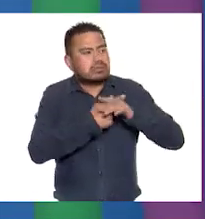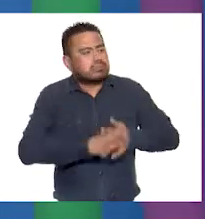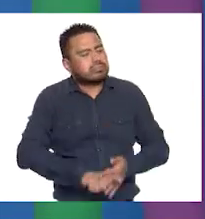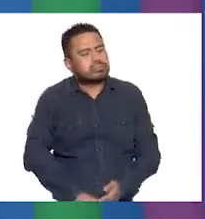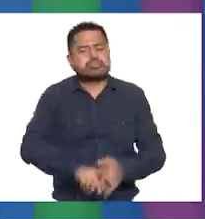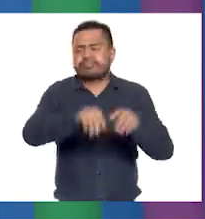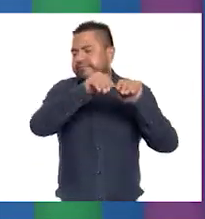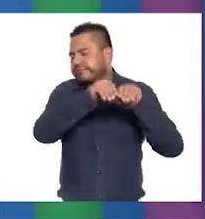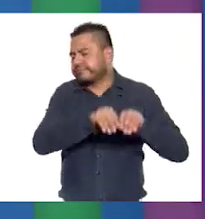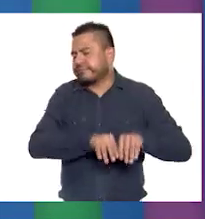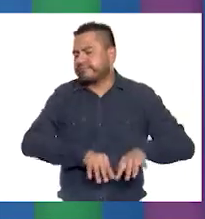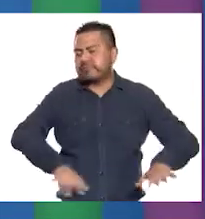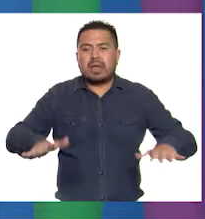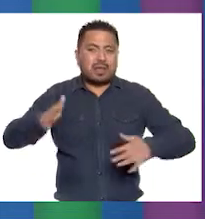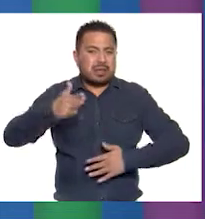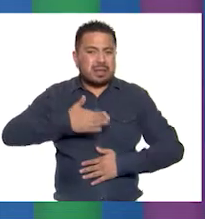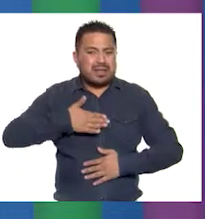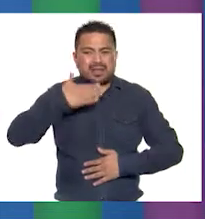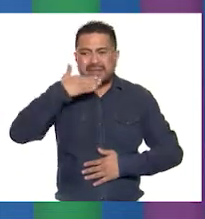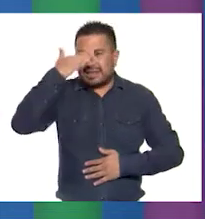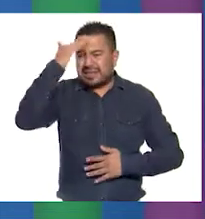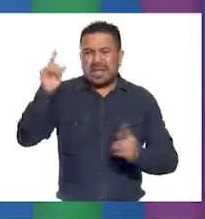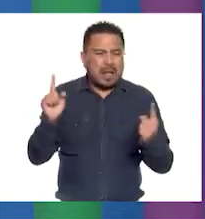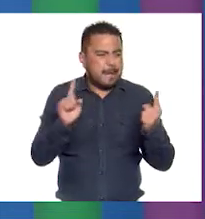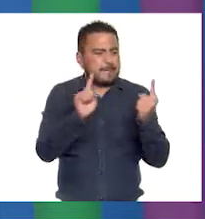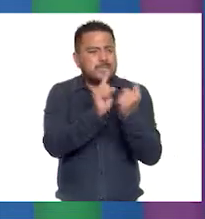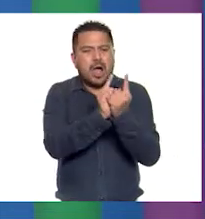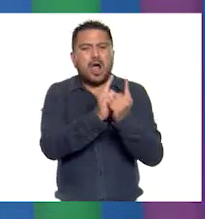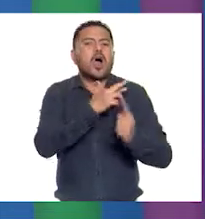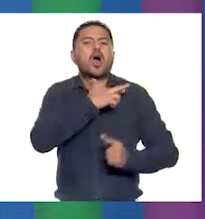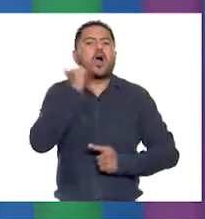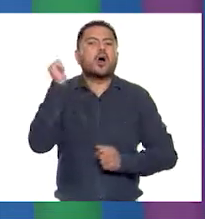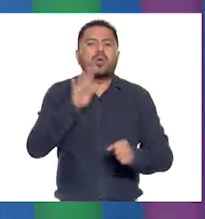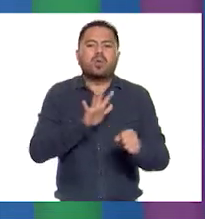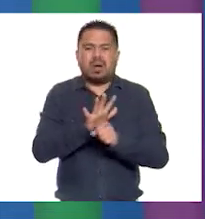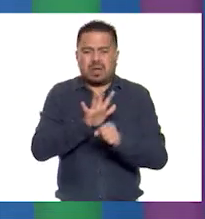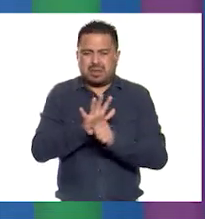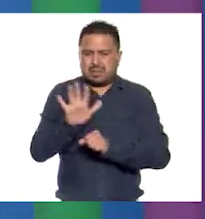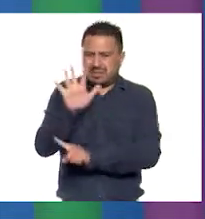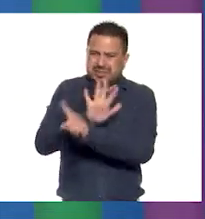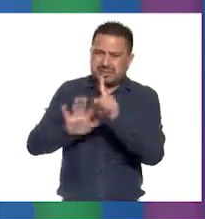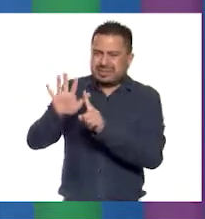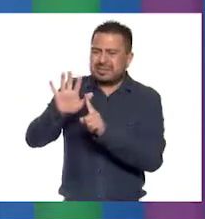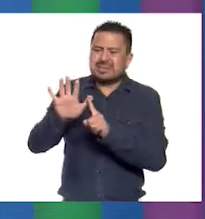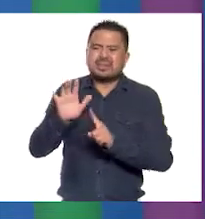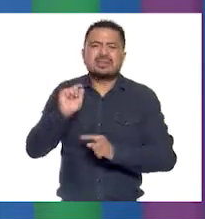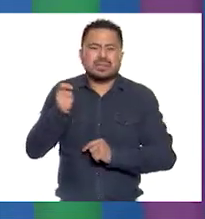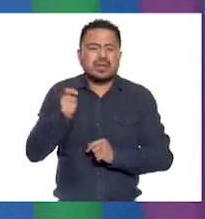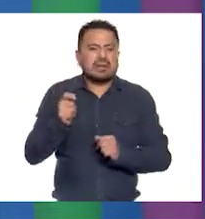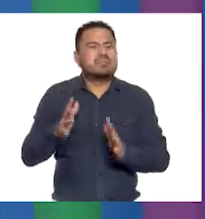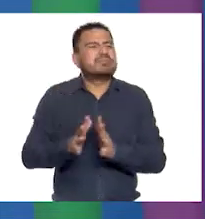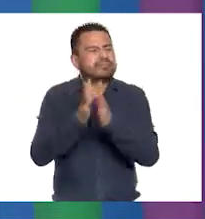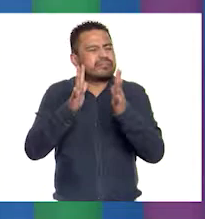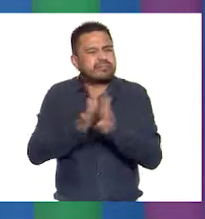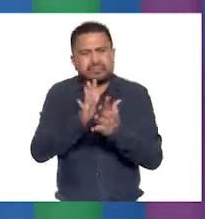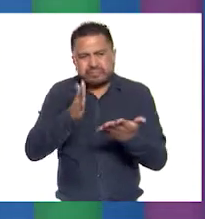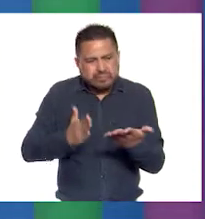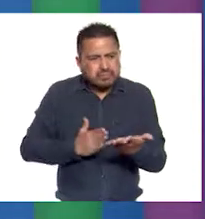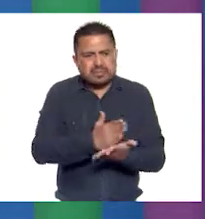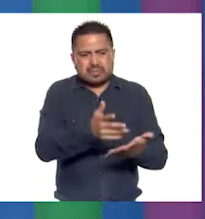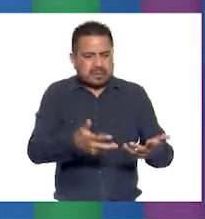de su expansión, los musulmanes se enfrentaron al Imperio Romano de Oriente, Bizancio, conquistando